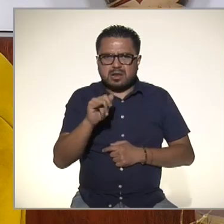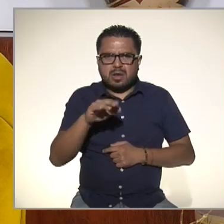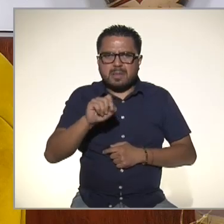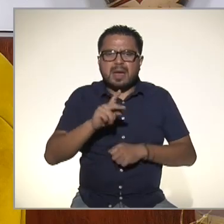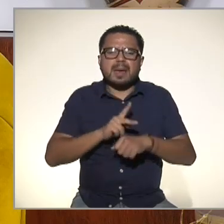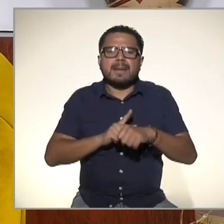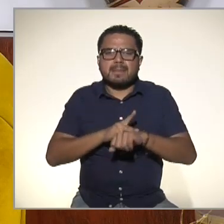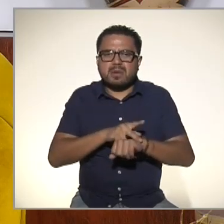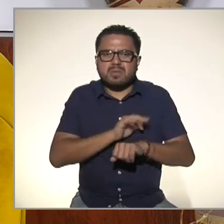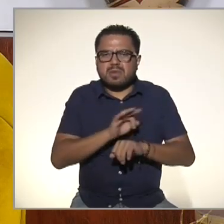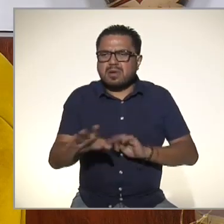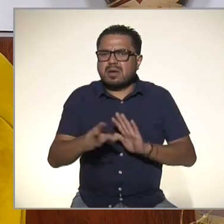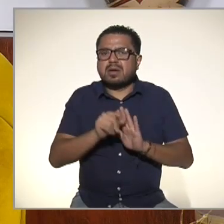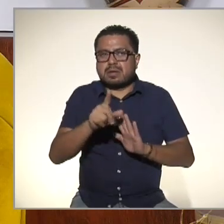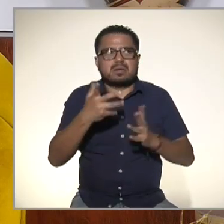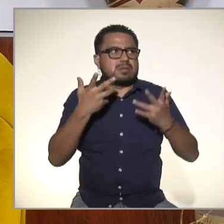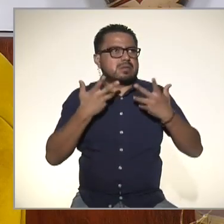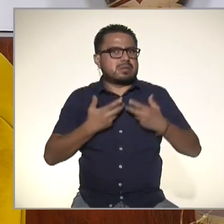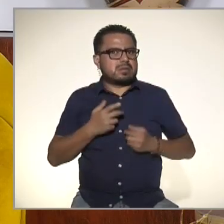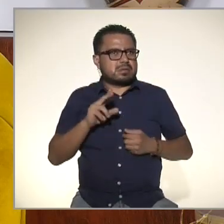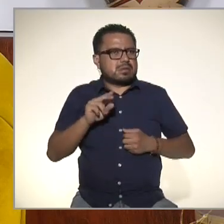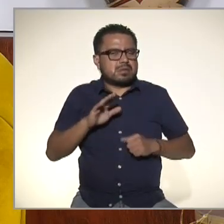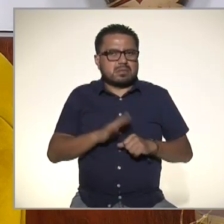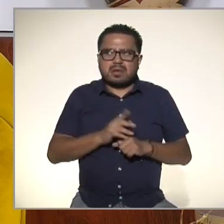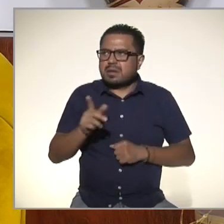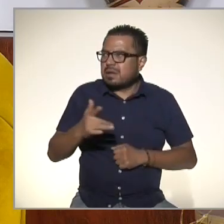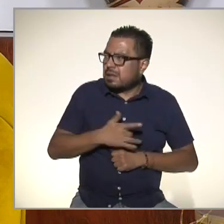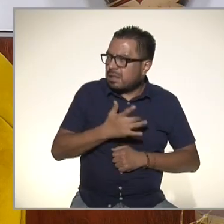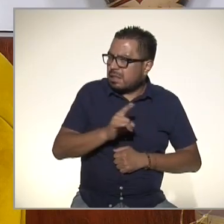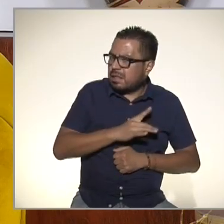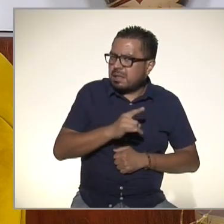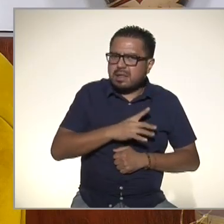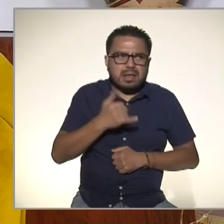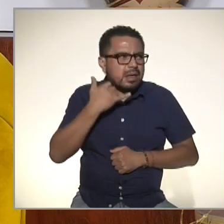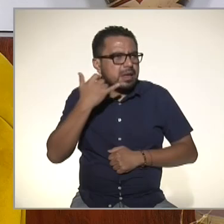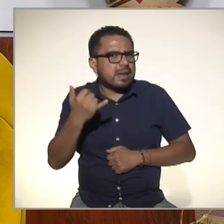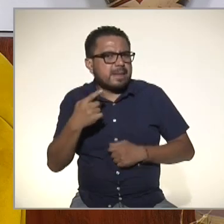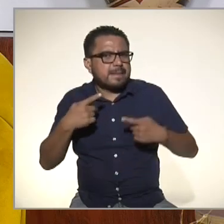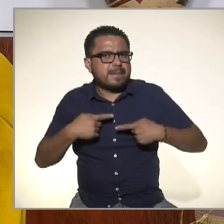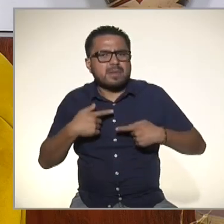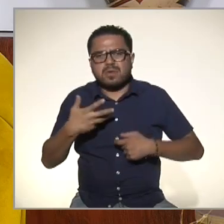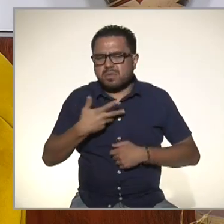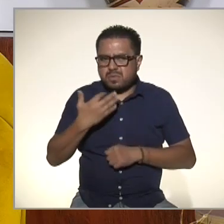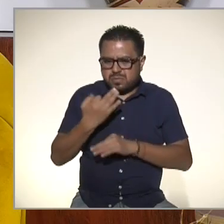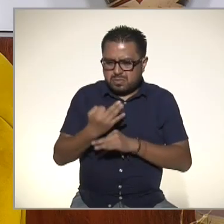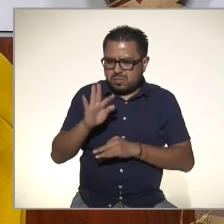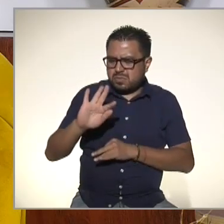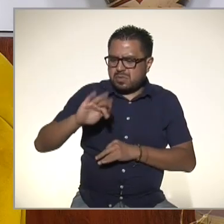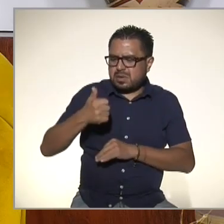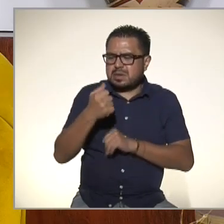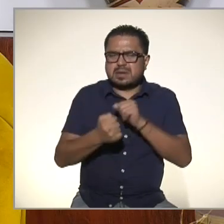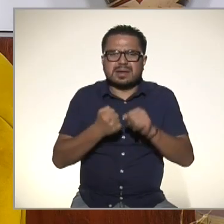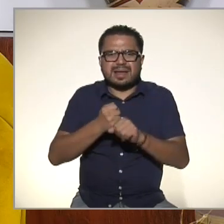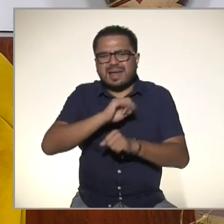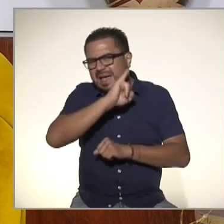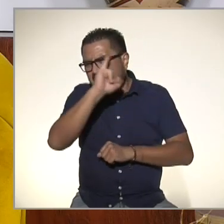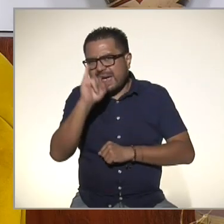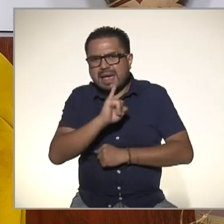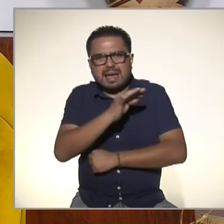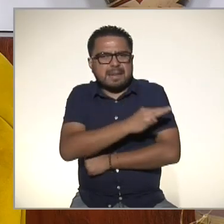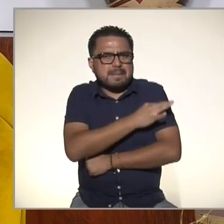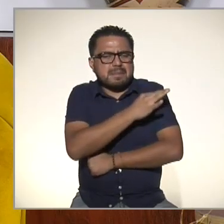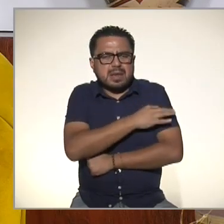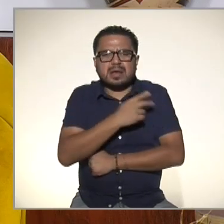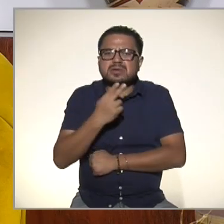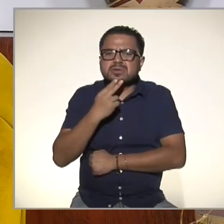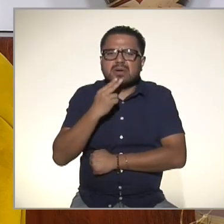Entonces no se asuste porque sonó como que estaba alarmada la persona que llamó. Tengo 46 años, nunca me vacunaron del VPH. ¿Me